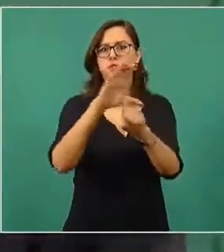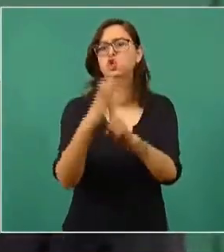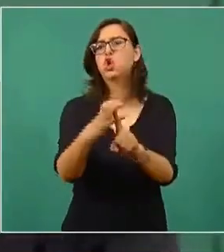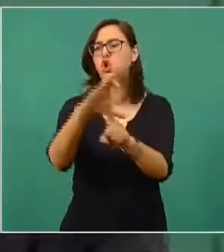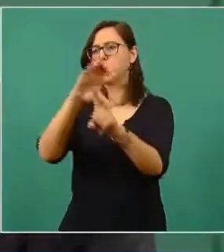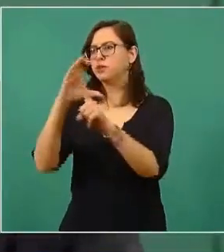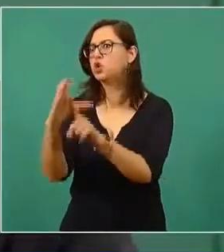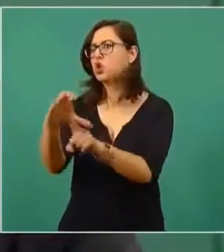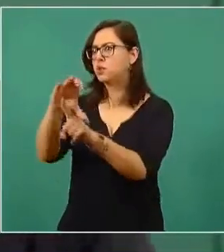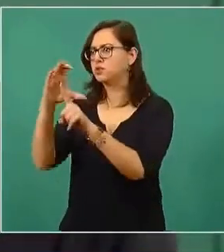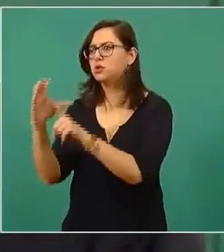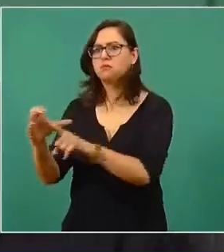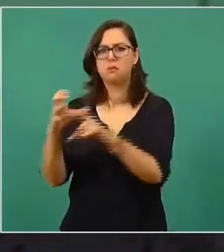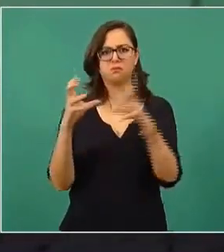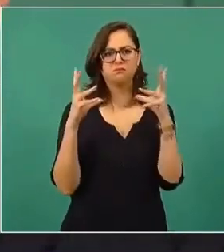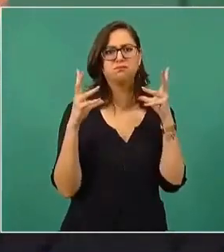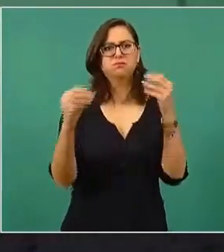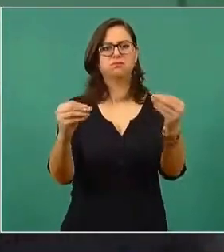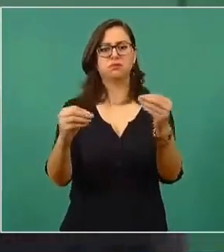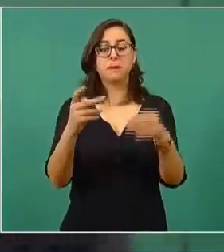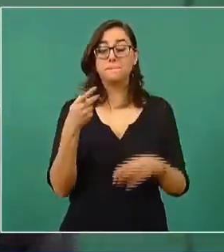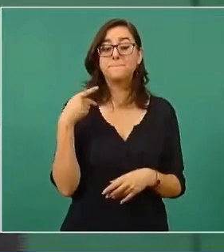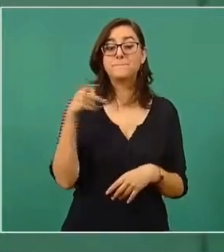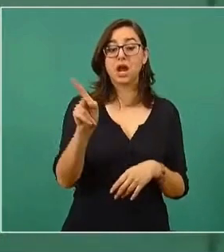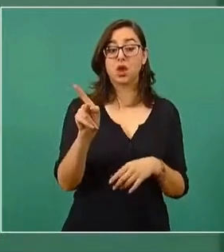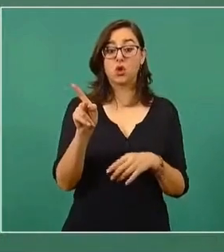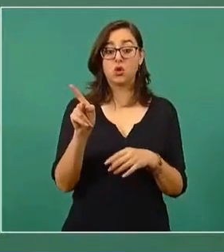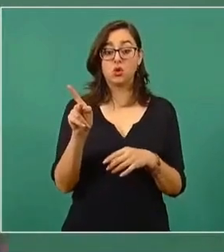pero no hay nada